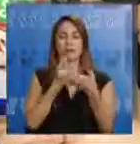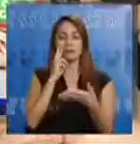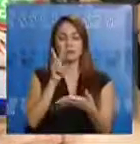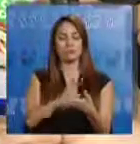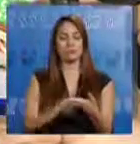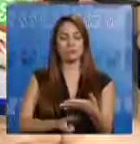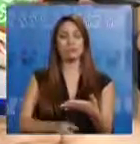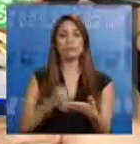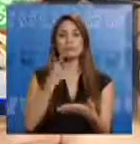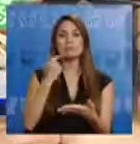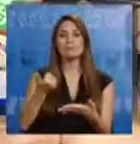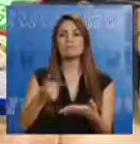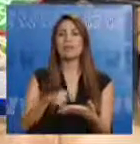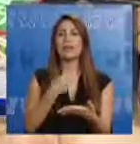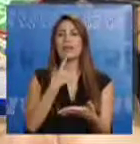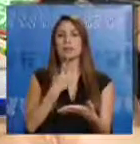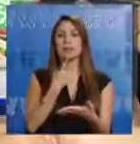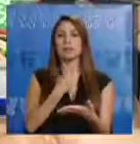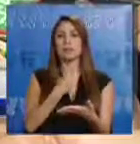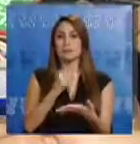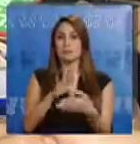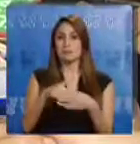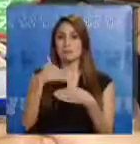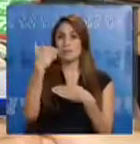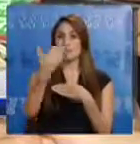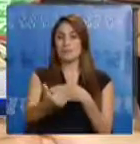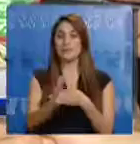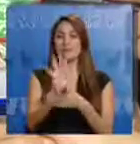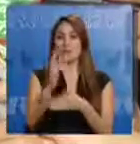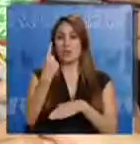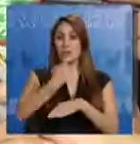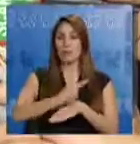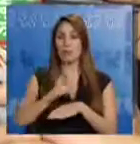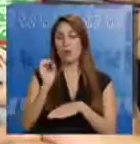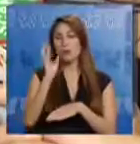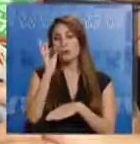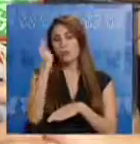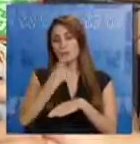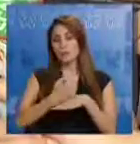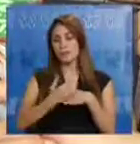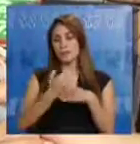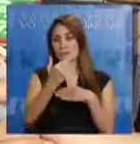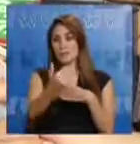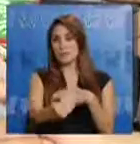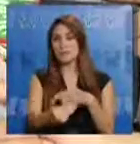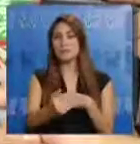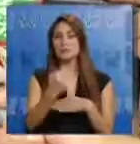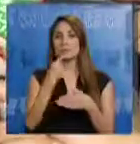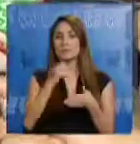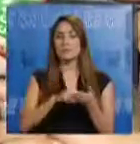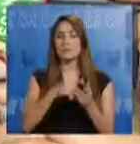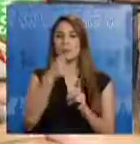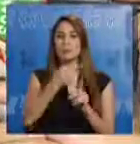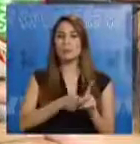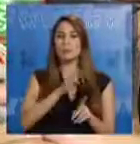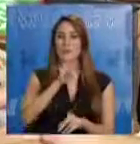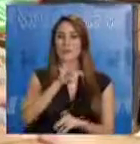borrador de este examen. Y luego, en 5 días posteriores, que me he comprometido, ojalá se cumplan dentro de los 45 días,